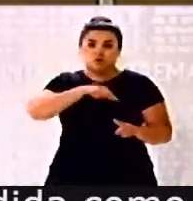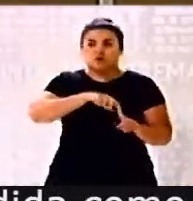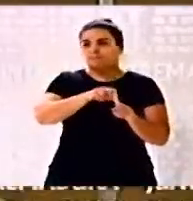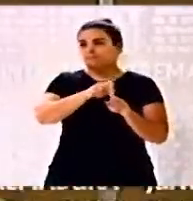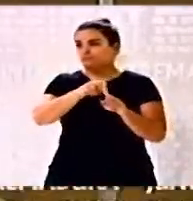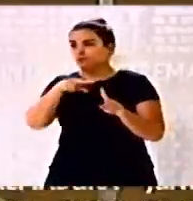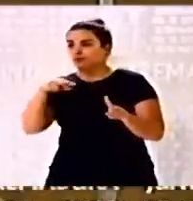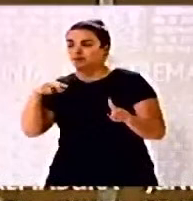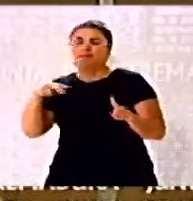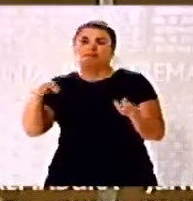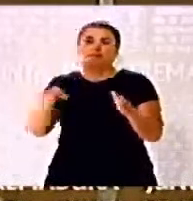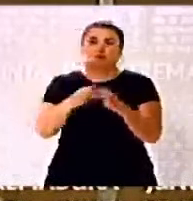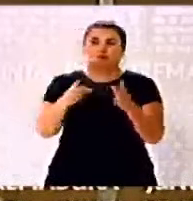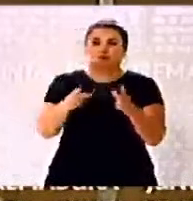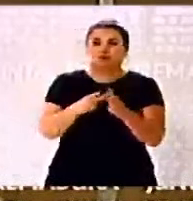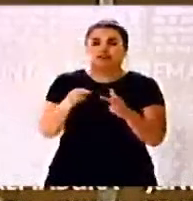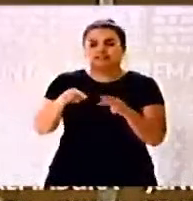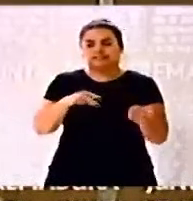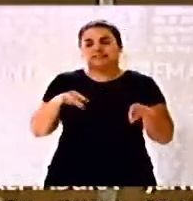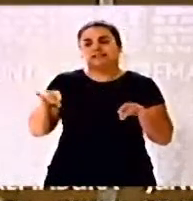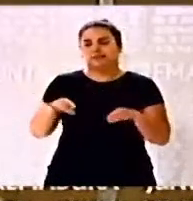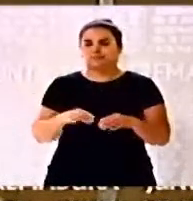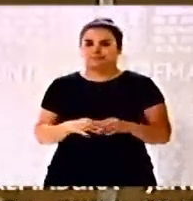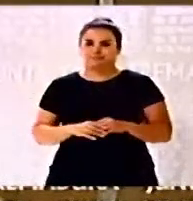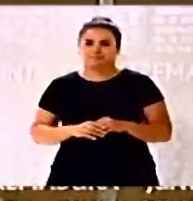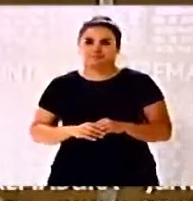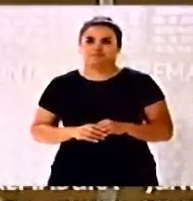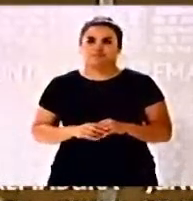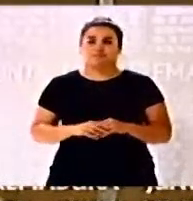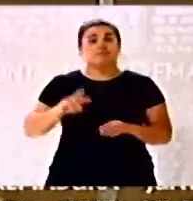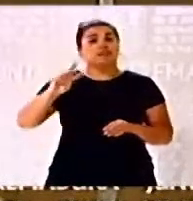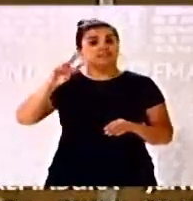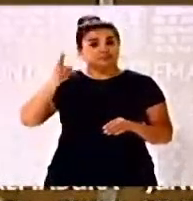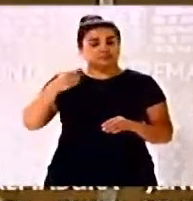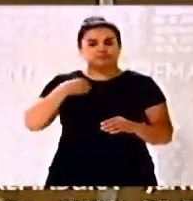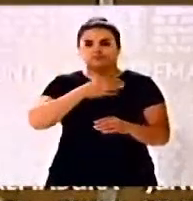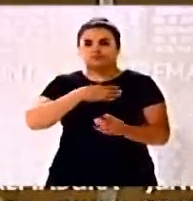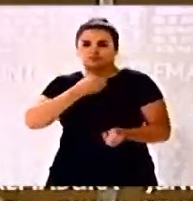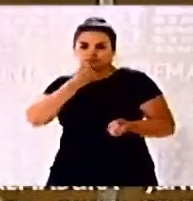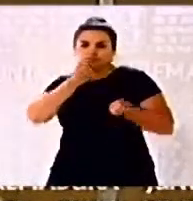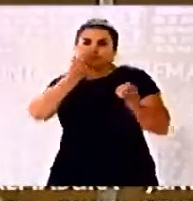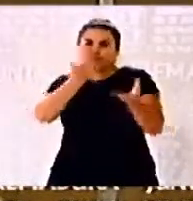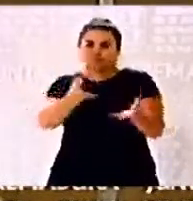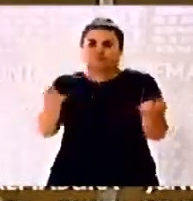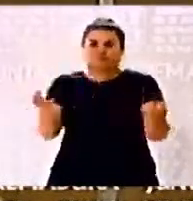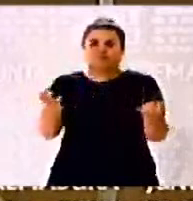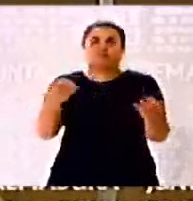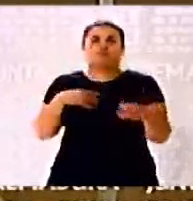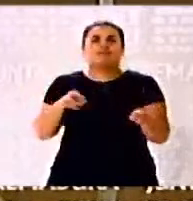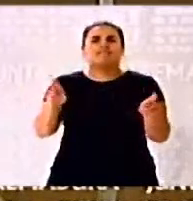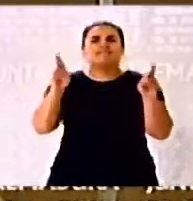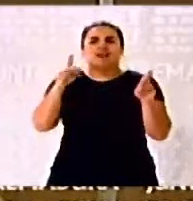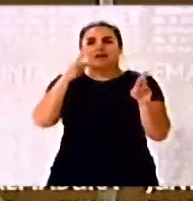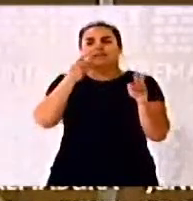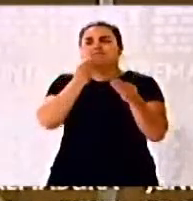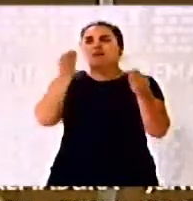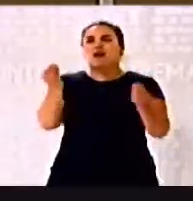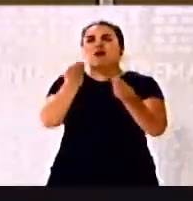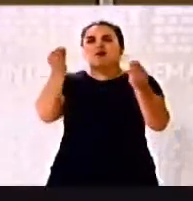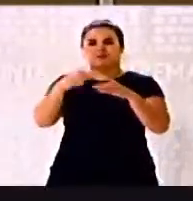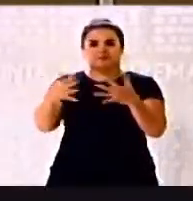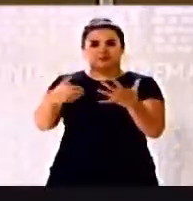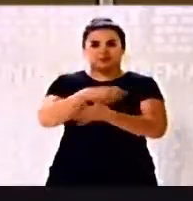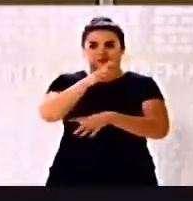punto de vista social en esta tierra. En segundo lugar, quiero trasladar mis mejores deseos de recuperación para todas